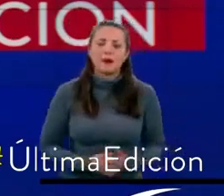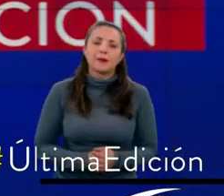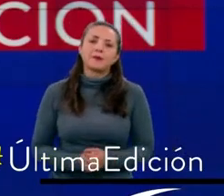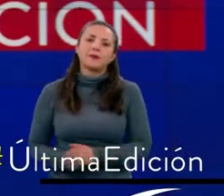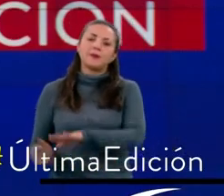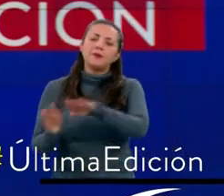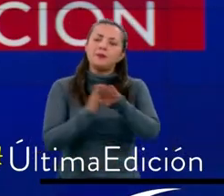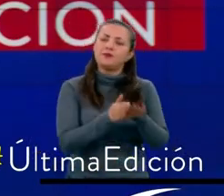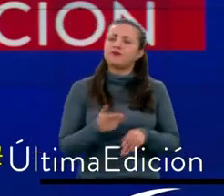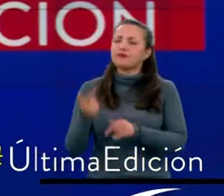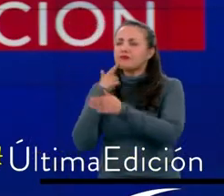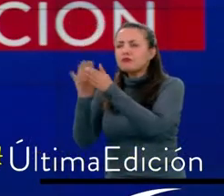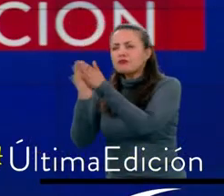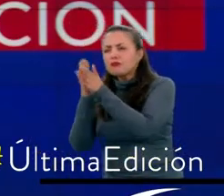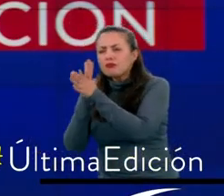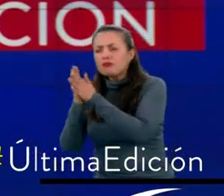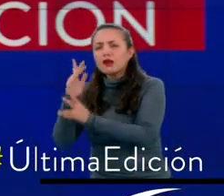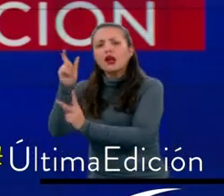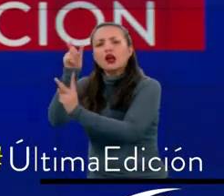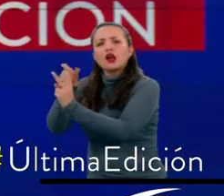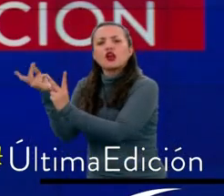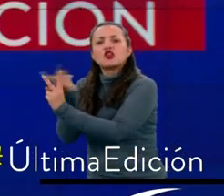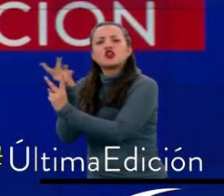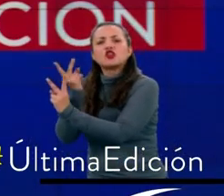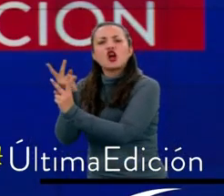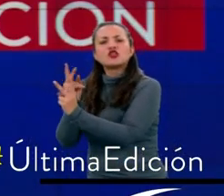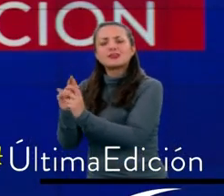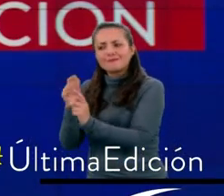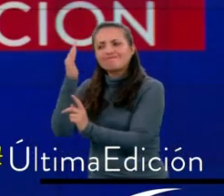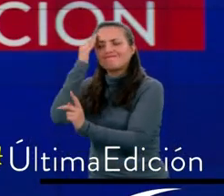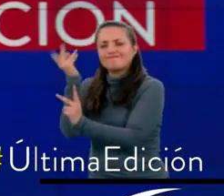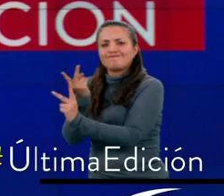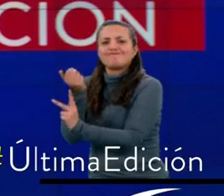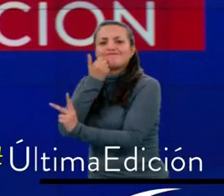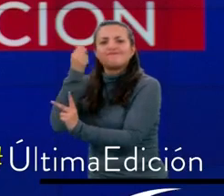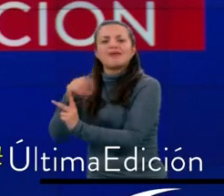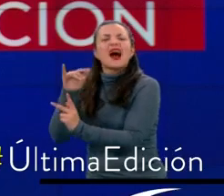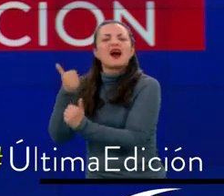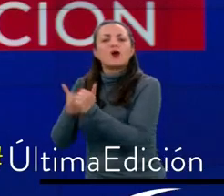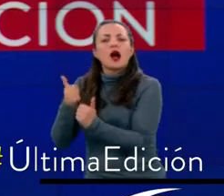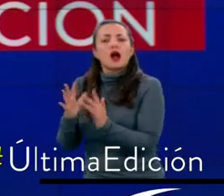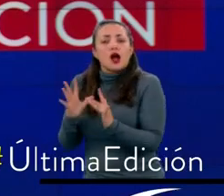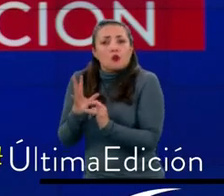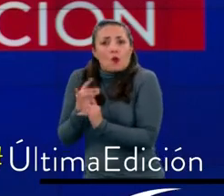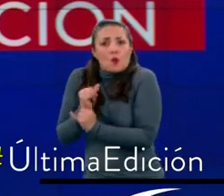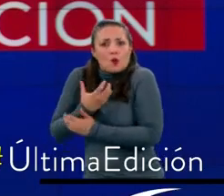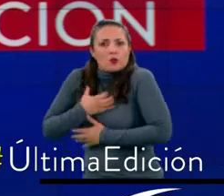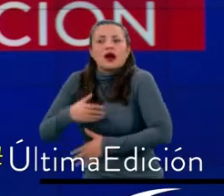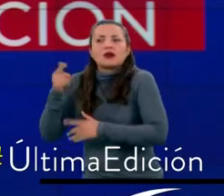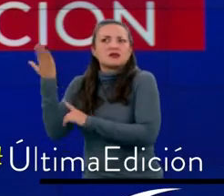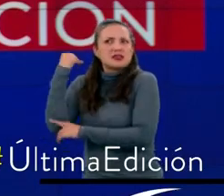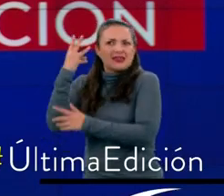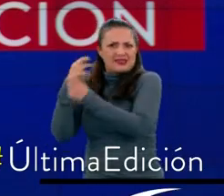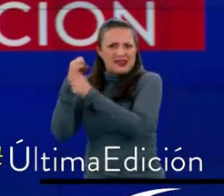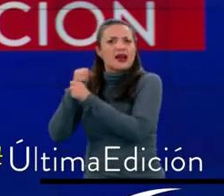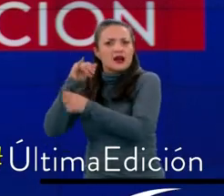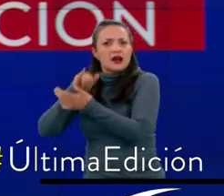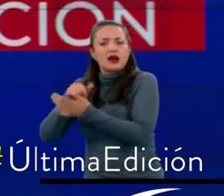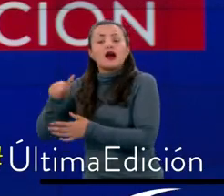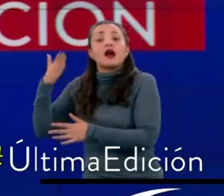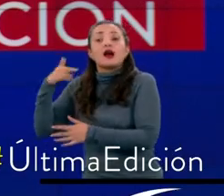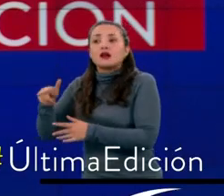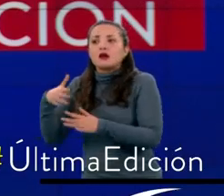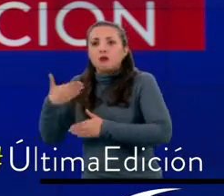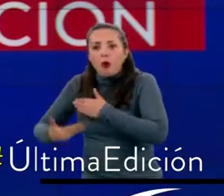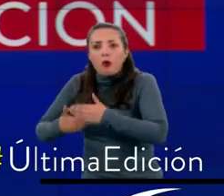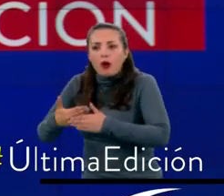Conocimos la historia de dos hermanitas diagnosticadas con raquitismo desde hace más de 13 años. Poco a poco han empezado a perder movilidad y